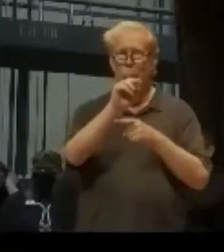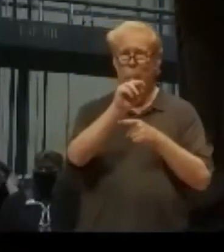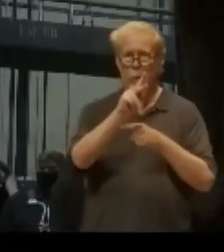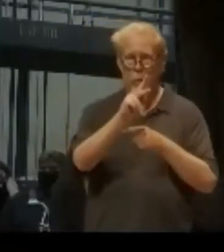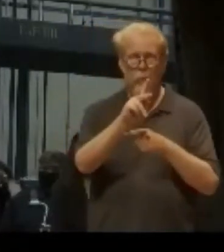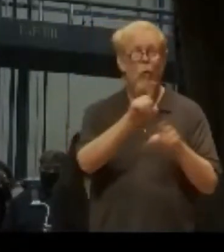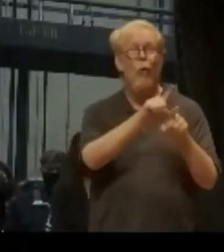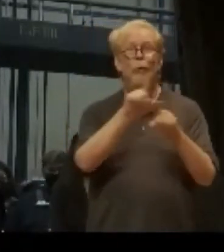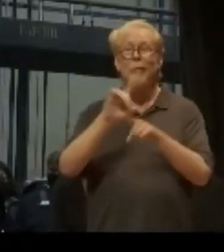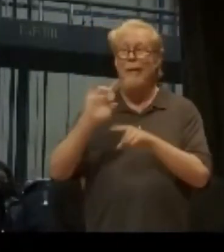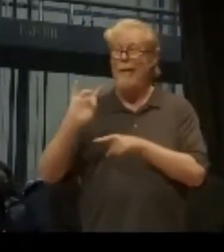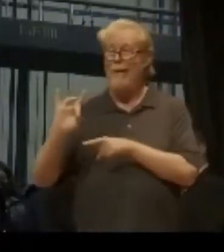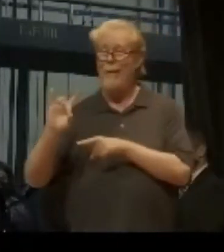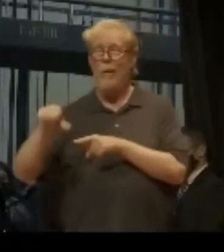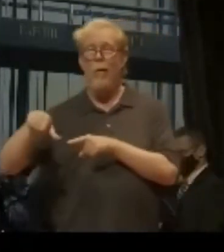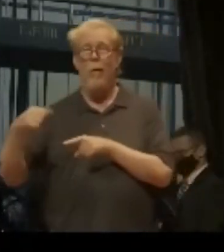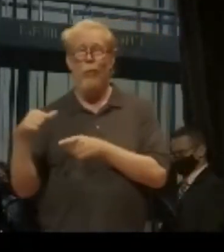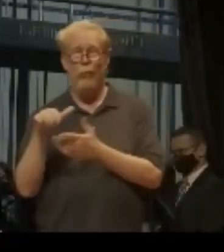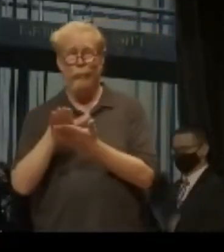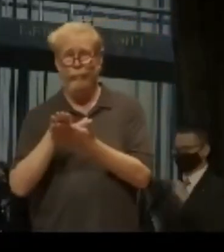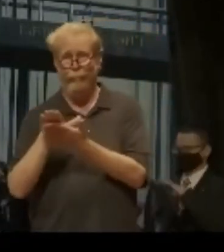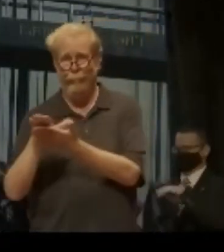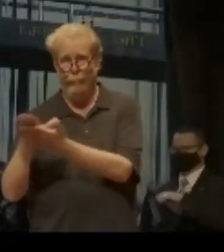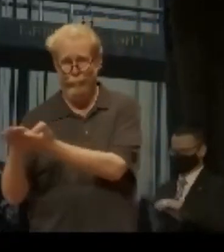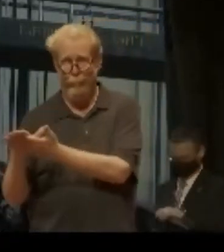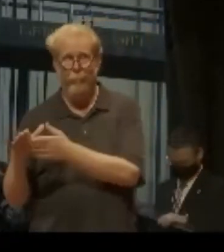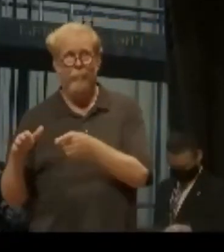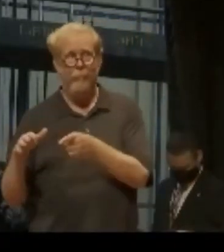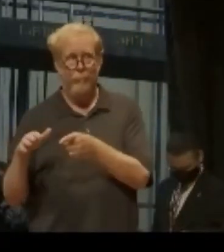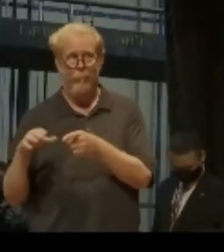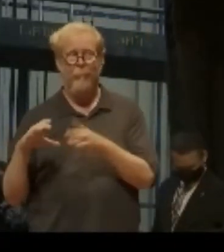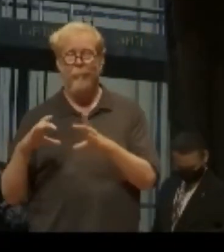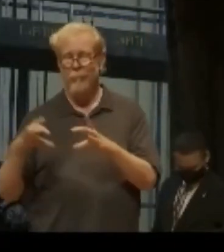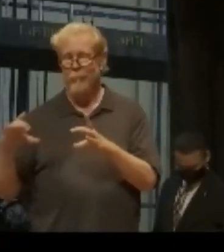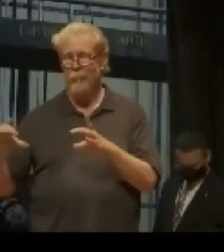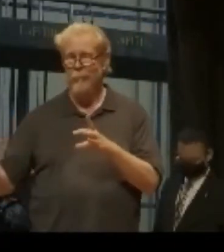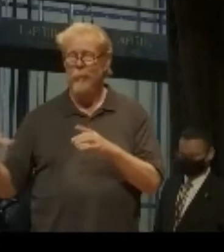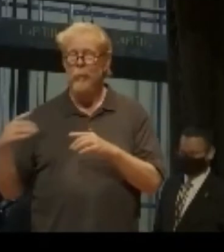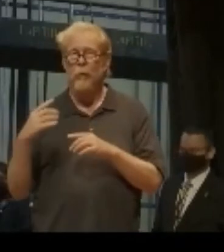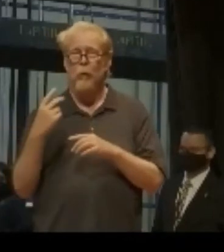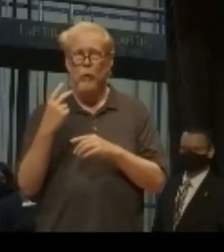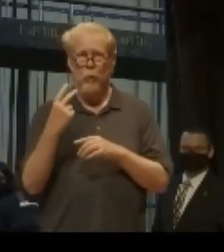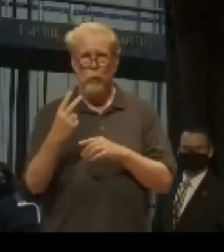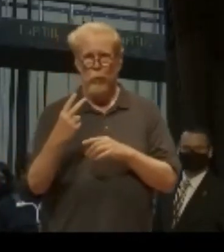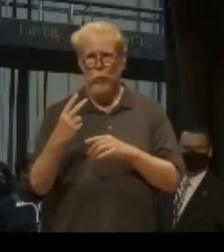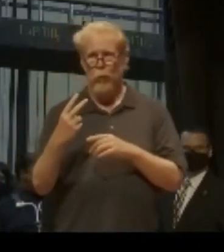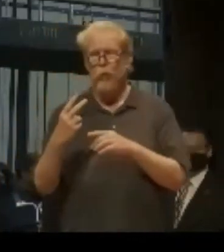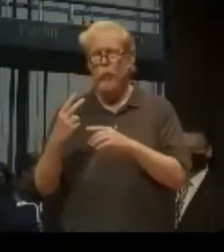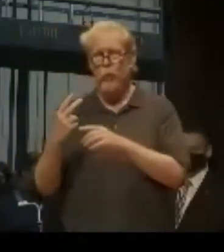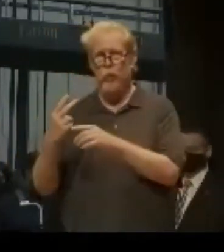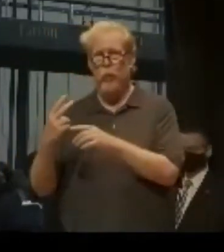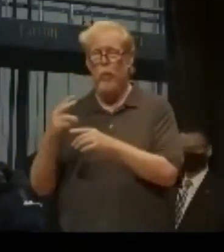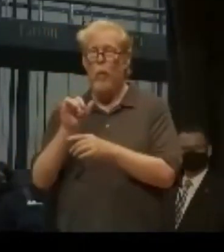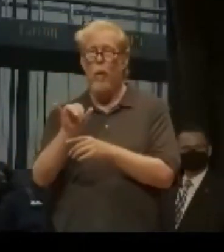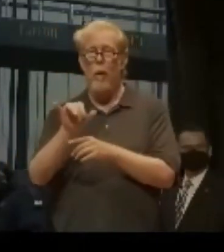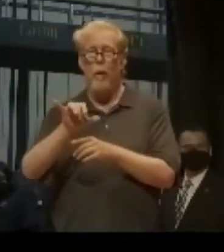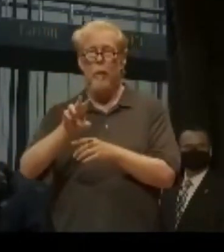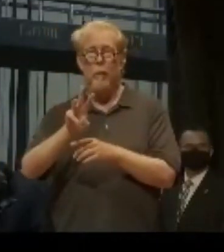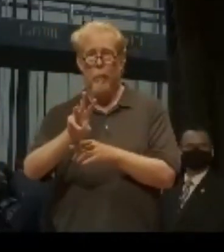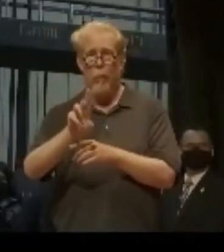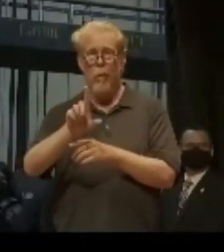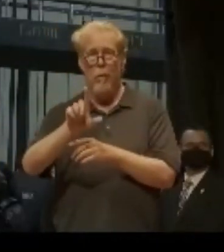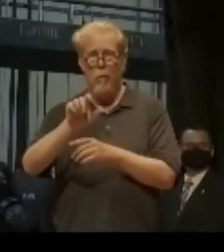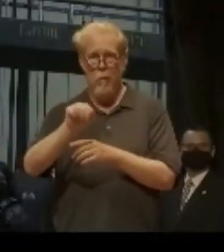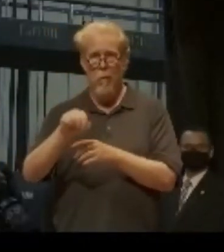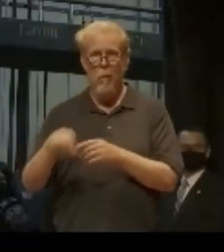Tenemos varios campus que también vienen a terminar hacia Burbank, incluyendo 2 de